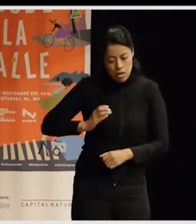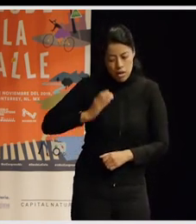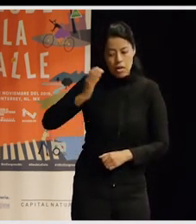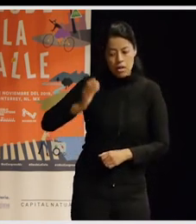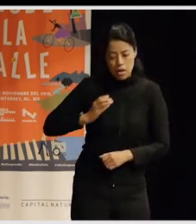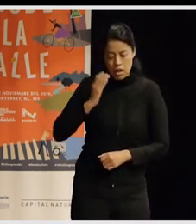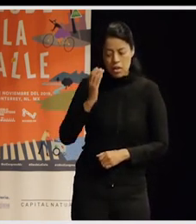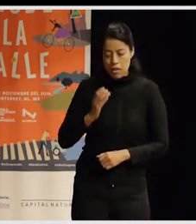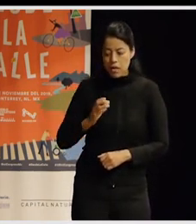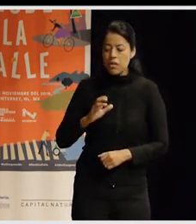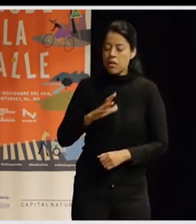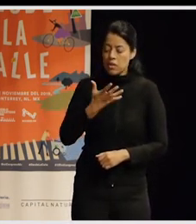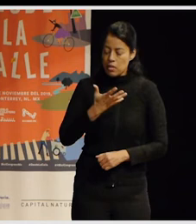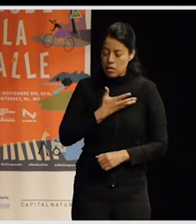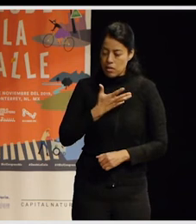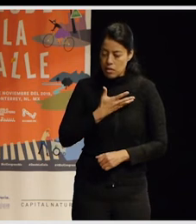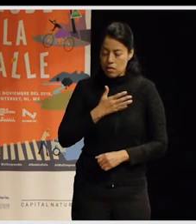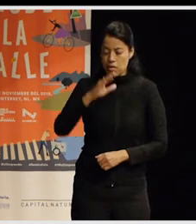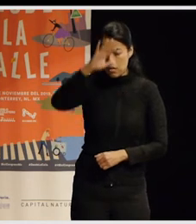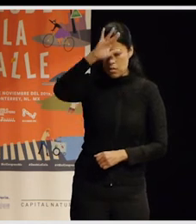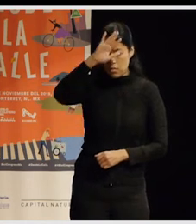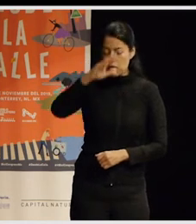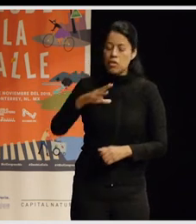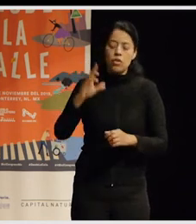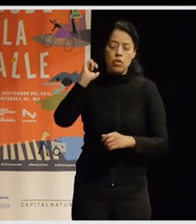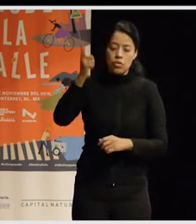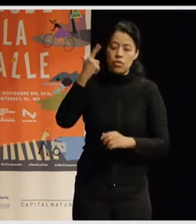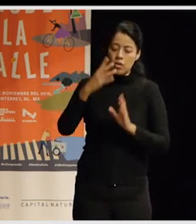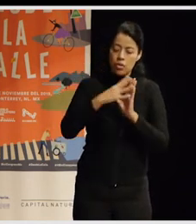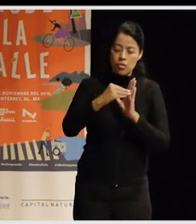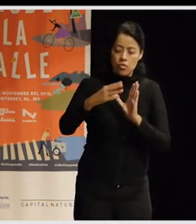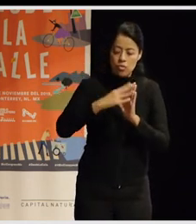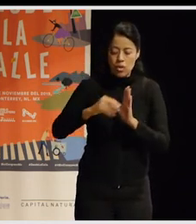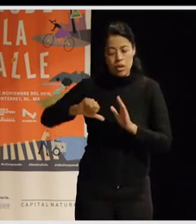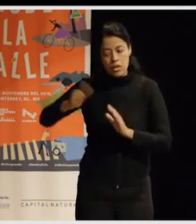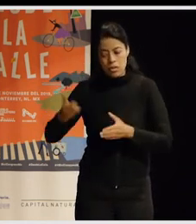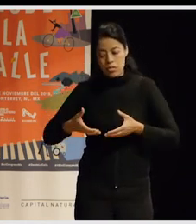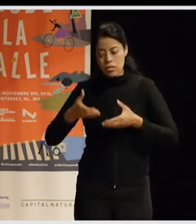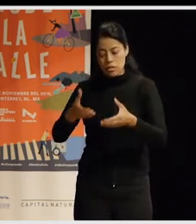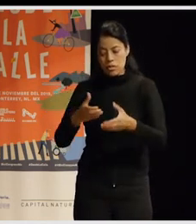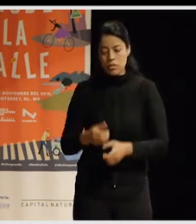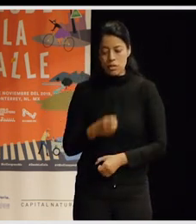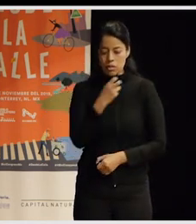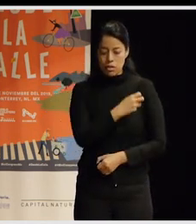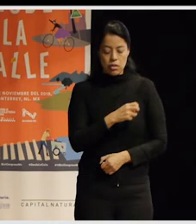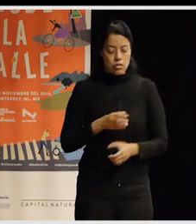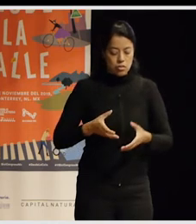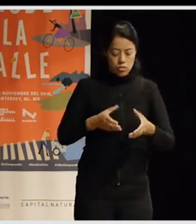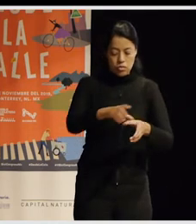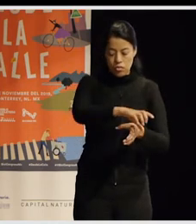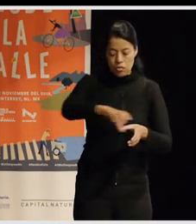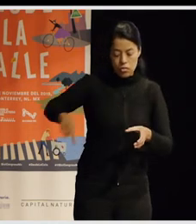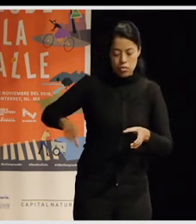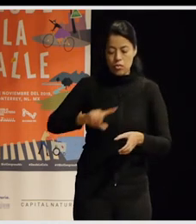la ciudad de monterrey y que esperamos que lo puedan seguir replicando en otras calles esta es este es el cruce de suazo ayer en barry